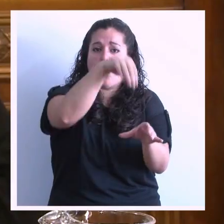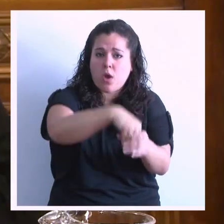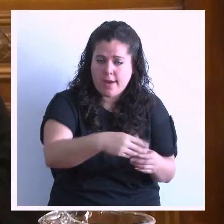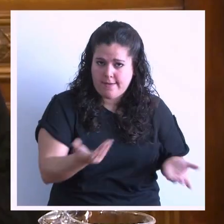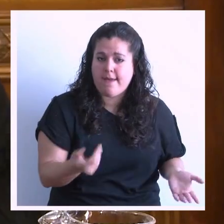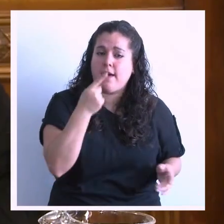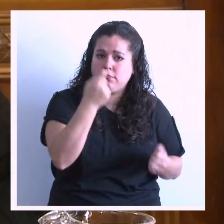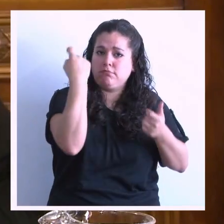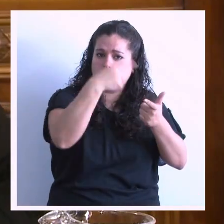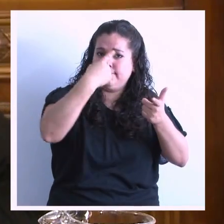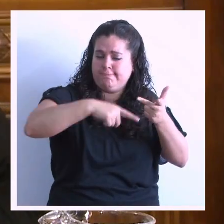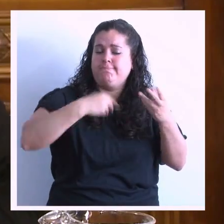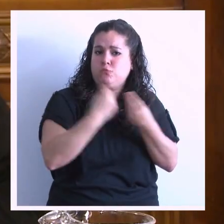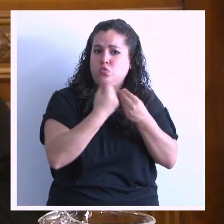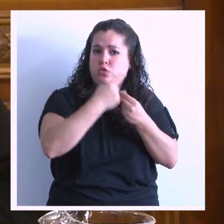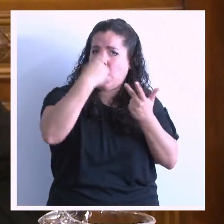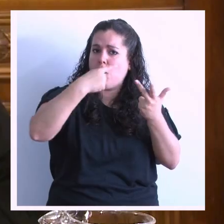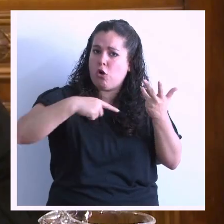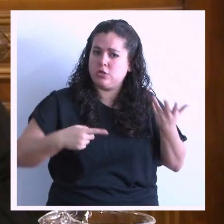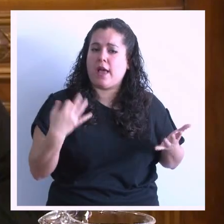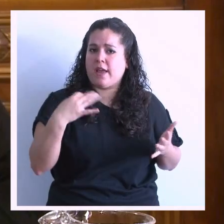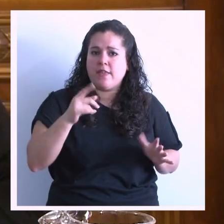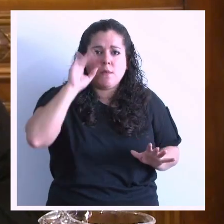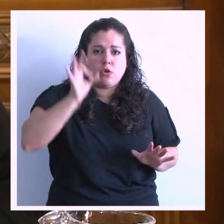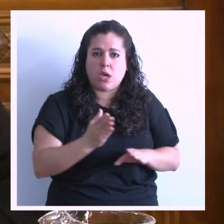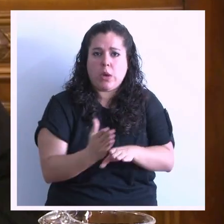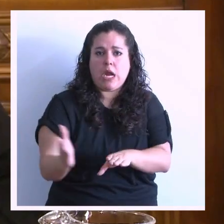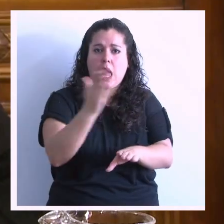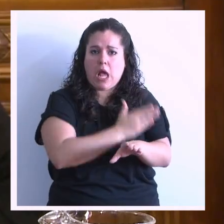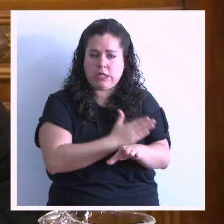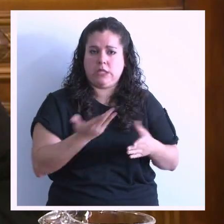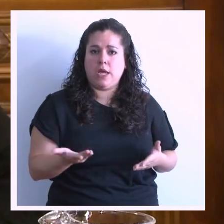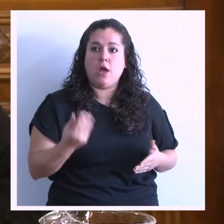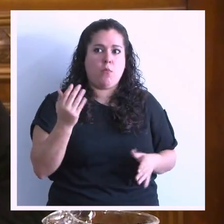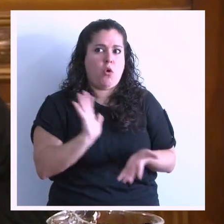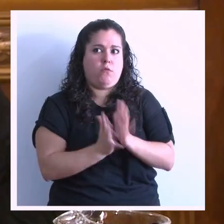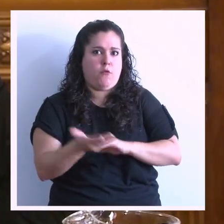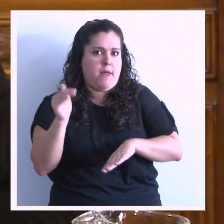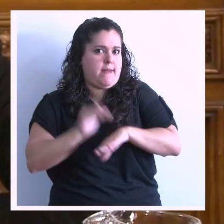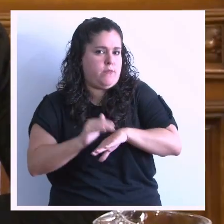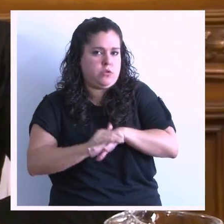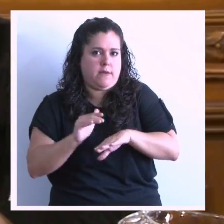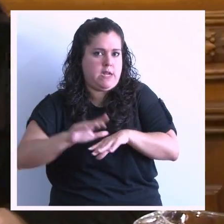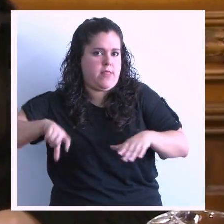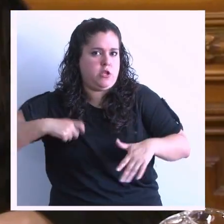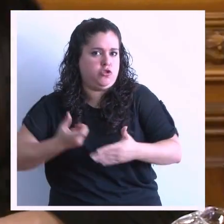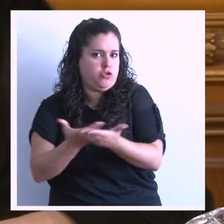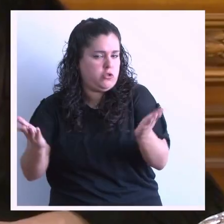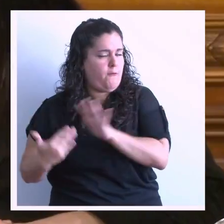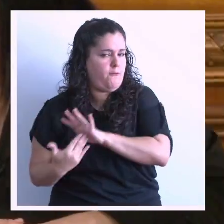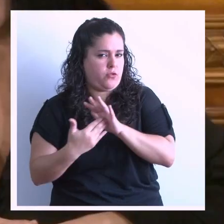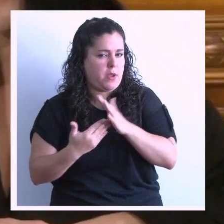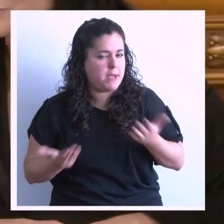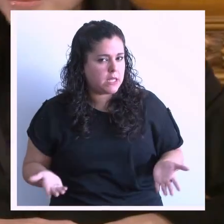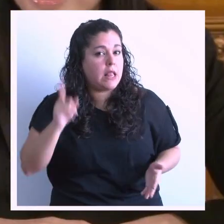bien. Gabriela, también hay otras ideas que estás trabajando. Sí, hay una del gas licuado que es un proyecto de resolución y por el